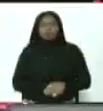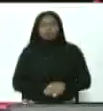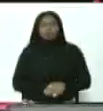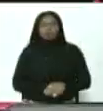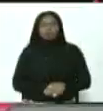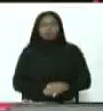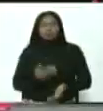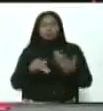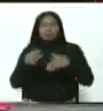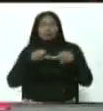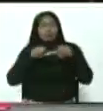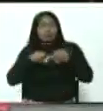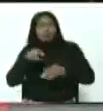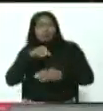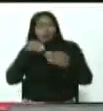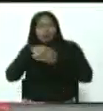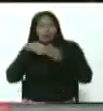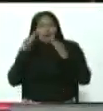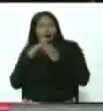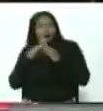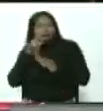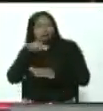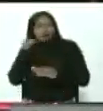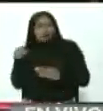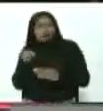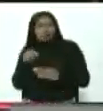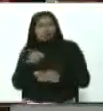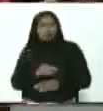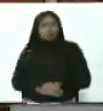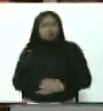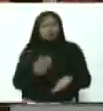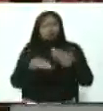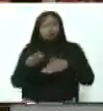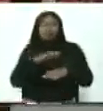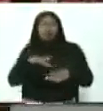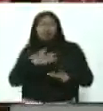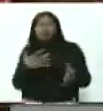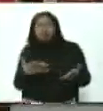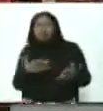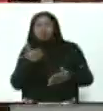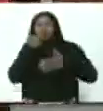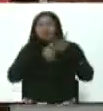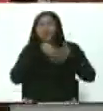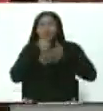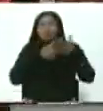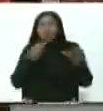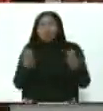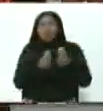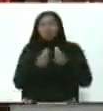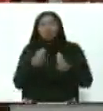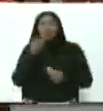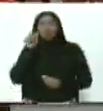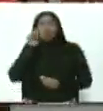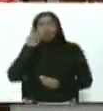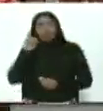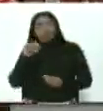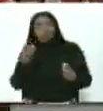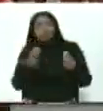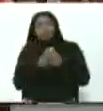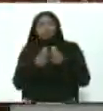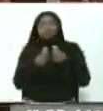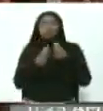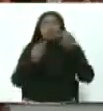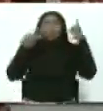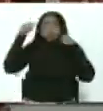¿Nos vamos a quedar en la casa? ¿Nos vamos al combate con Ali, con Chávez, con Luis